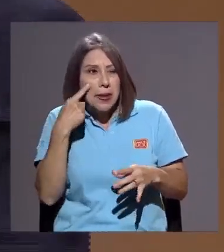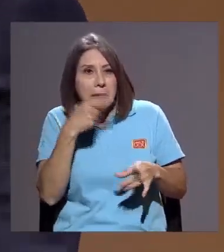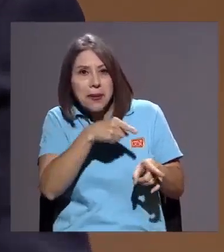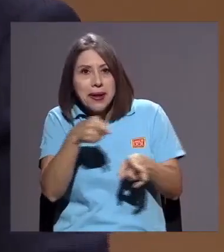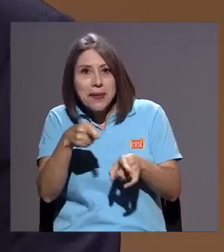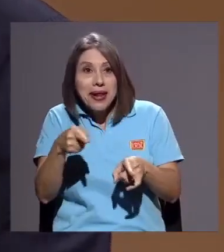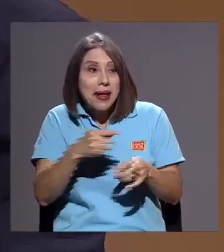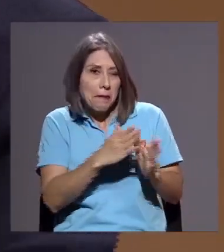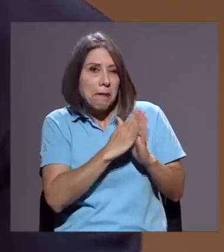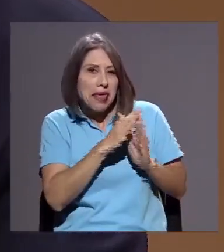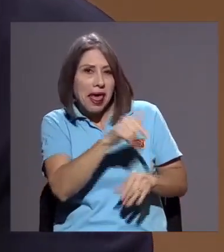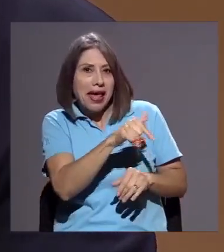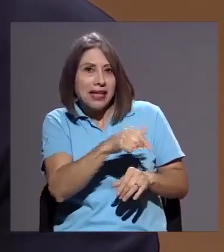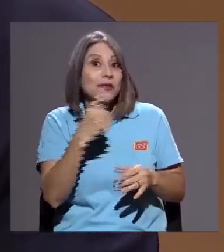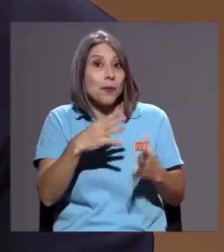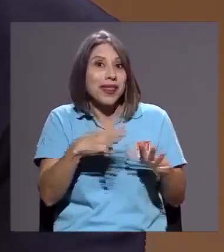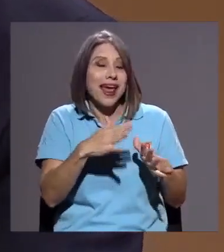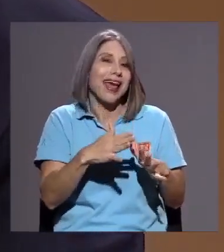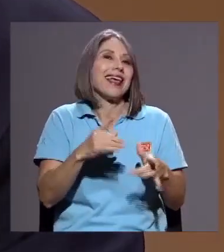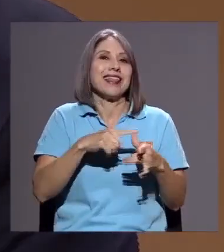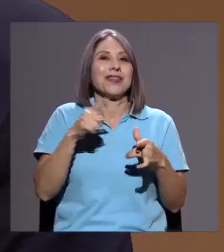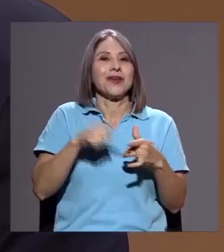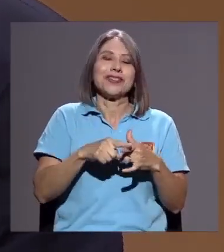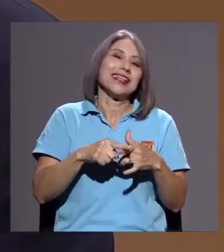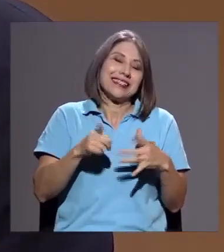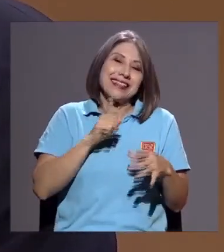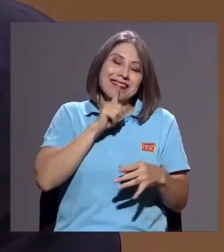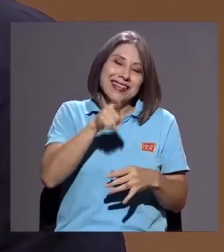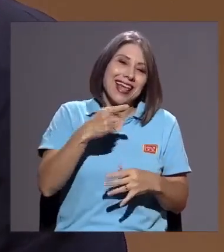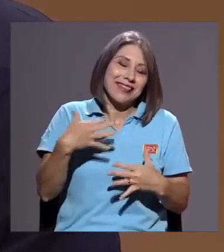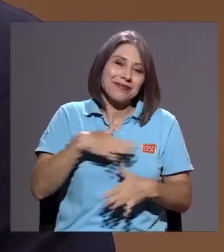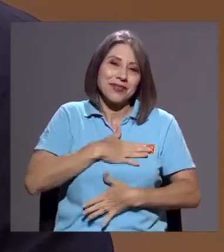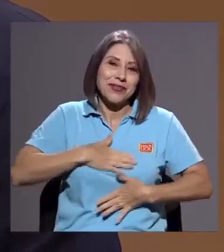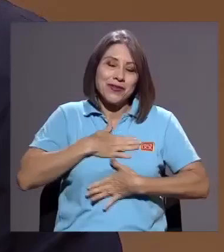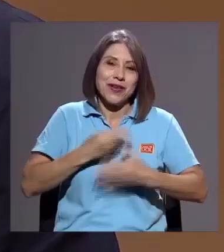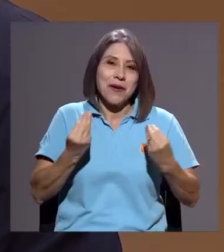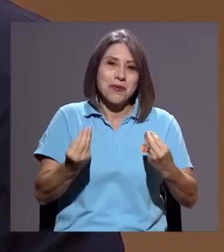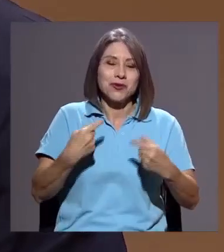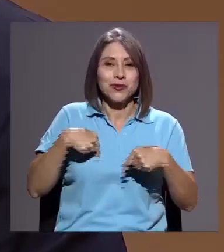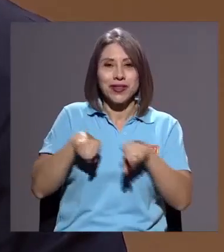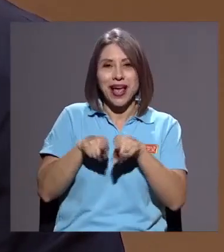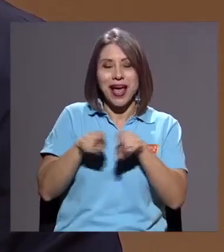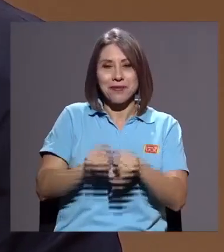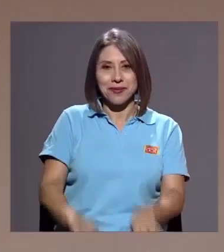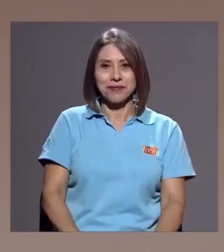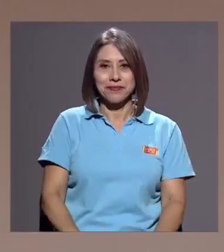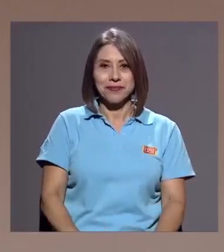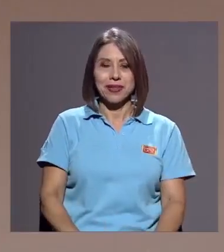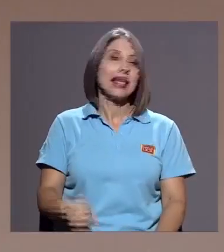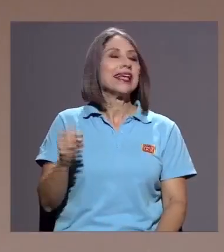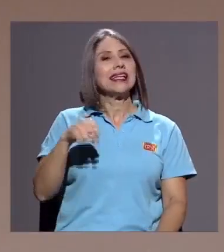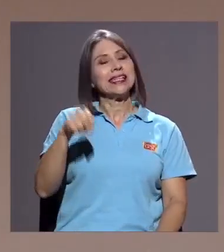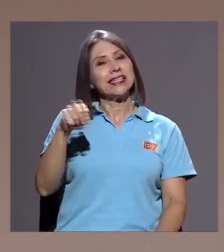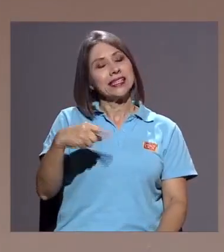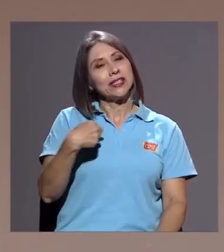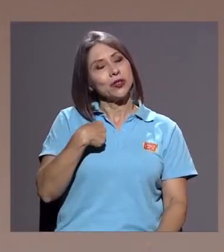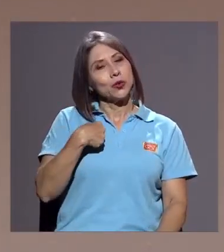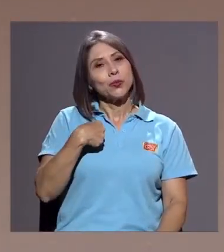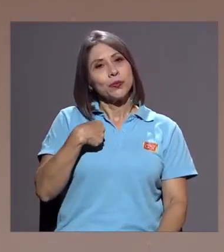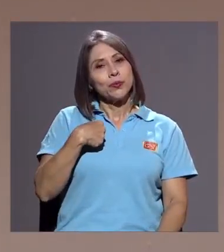eso enriquecería el tren. Y lo disfrutaba mucho. Y yo también. Sí, yo iba